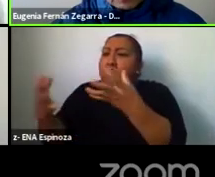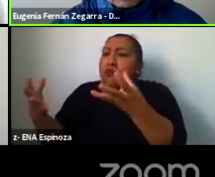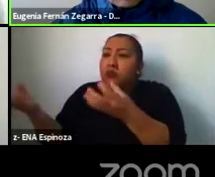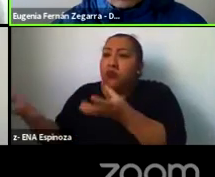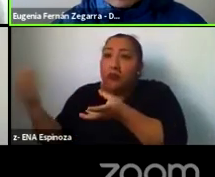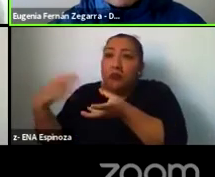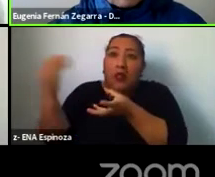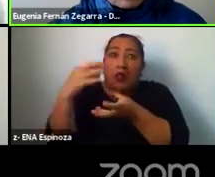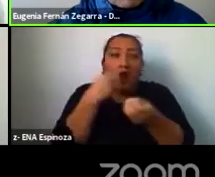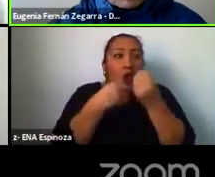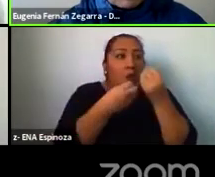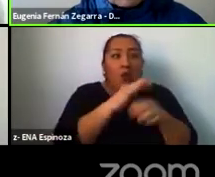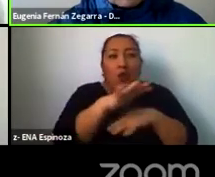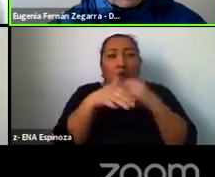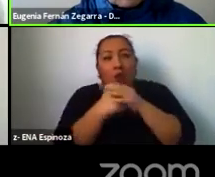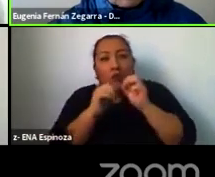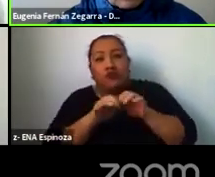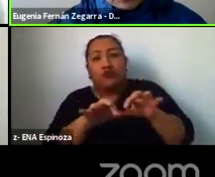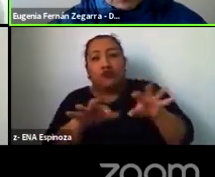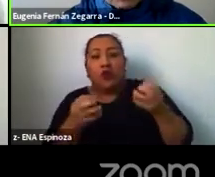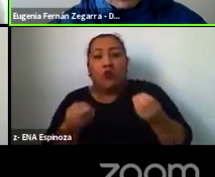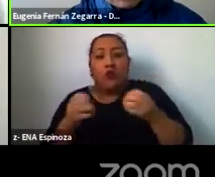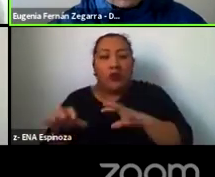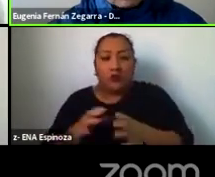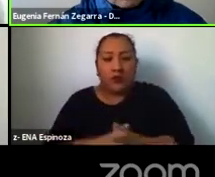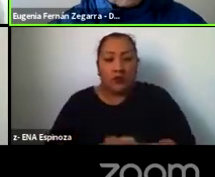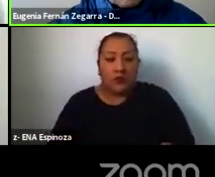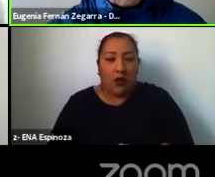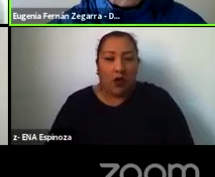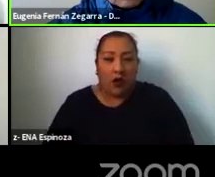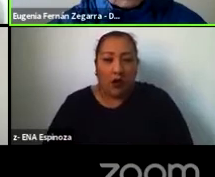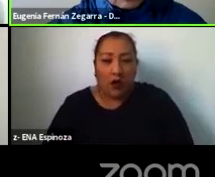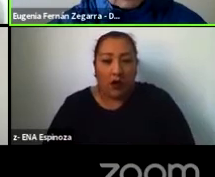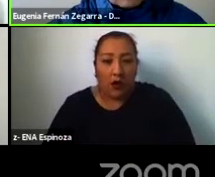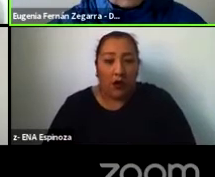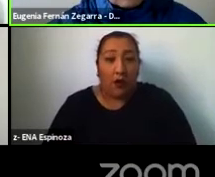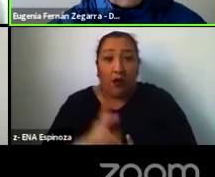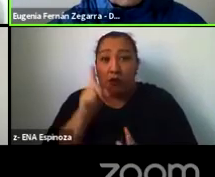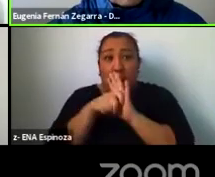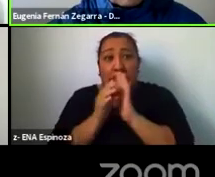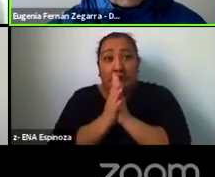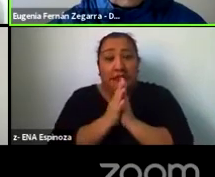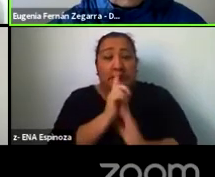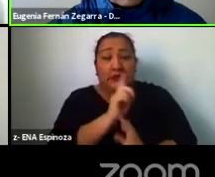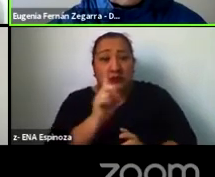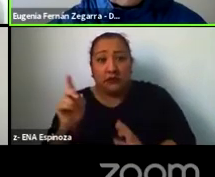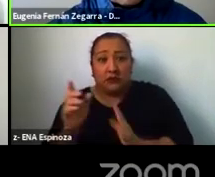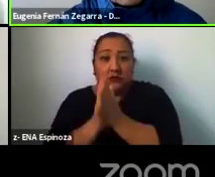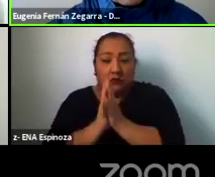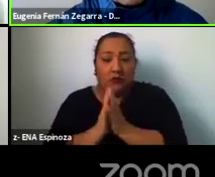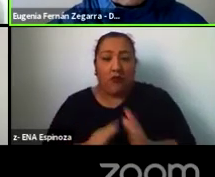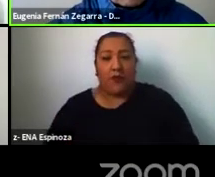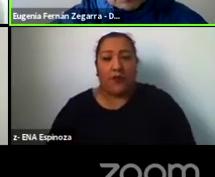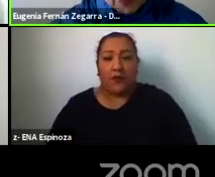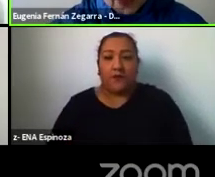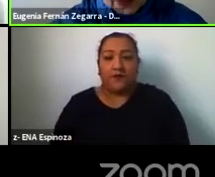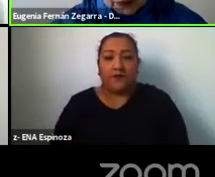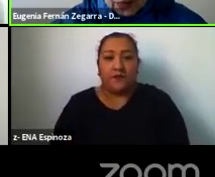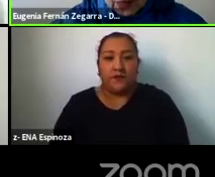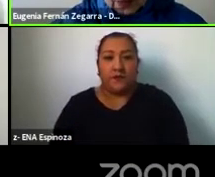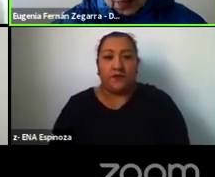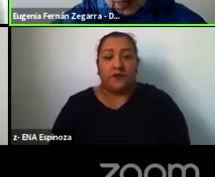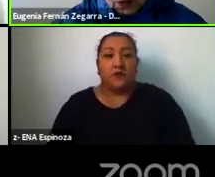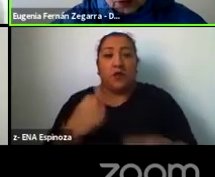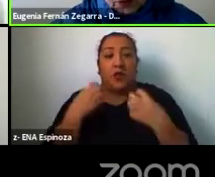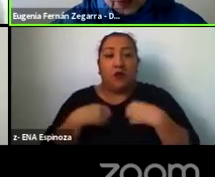problemas. Entonces, comenzamos rápidamente, tenemos apenas un minuto por cada uno. Por favor, comenzamos con el doctor Teddy